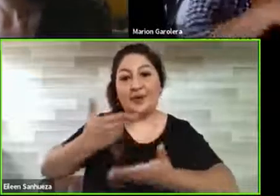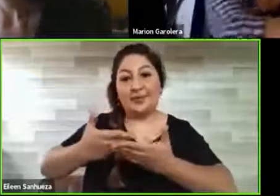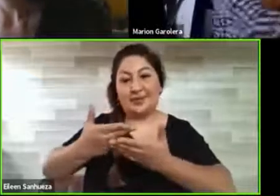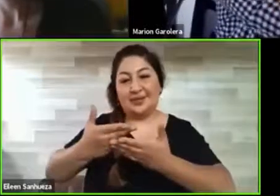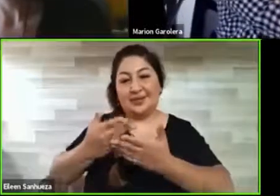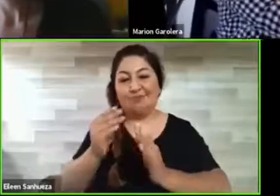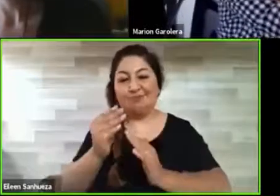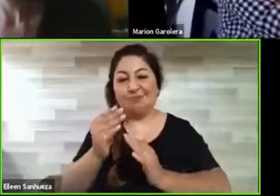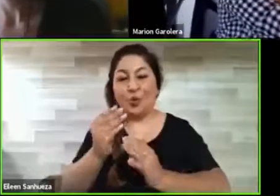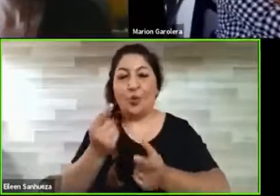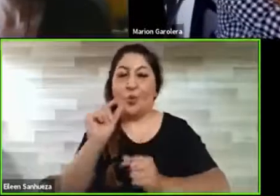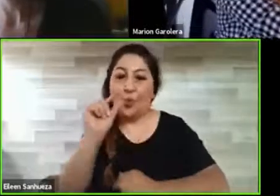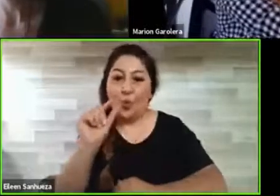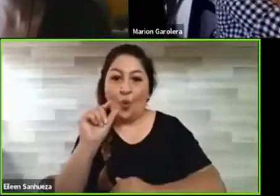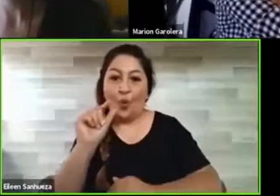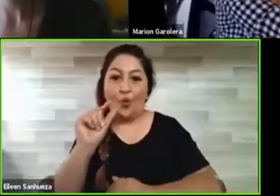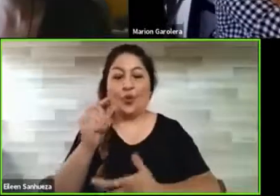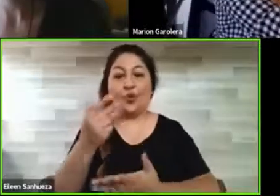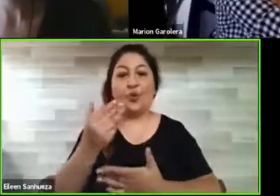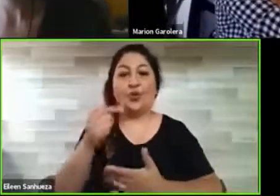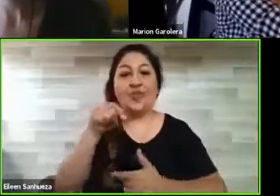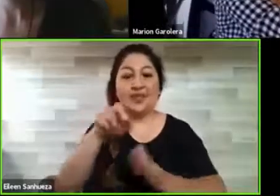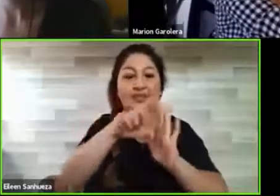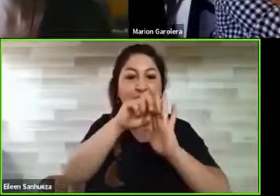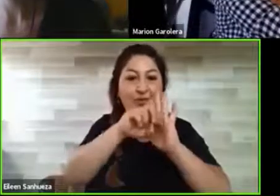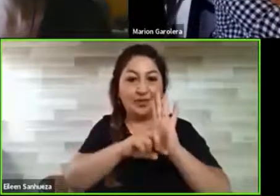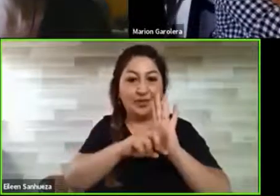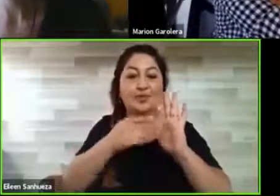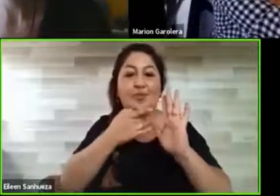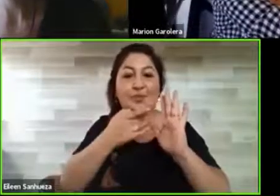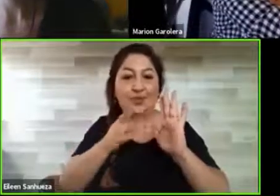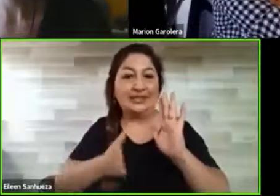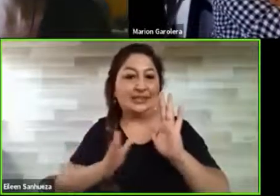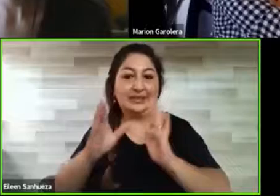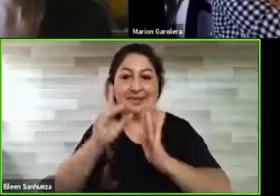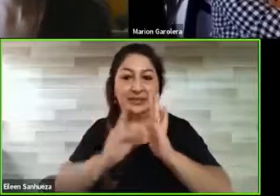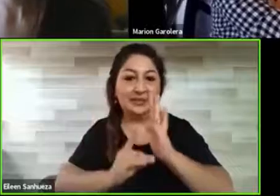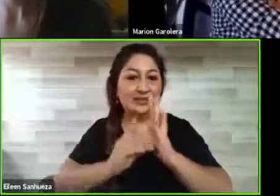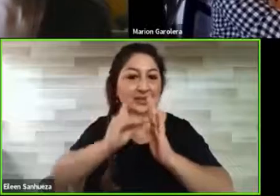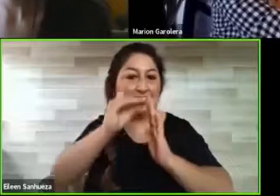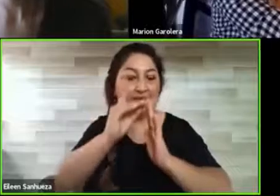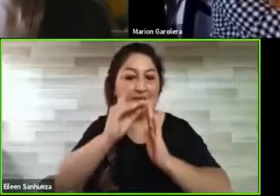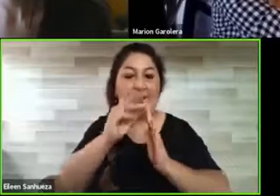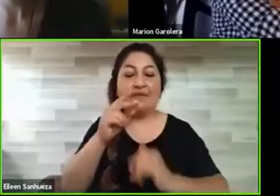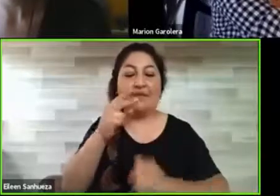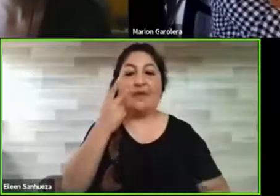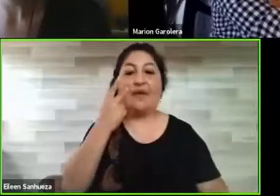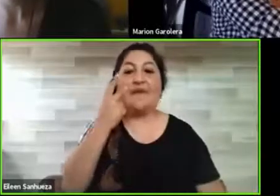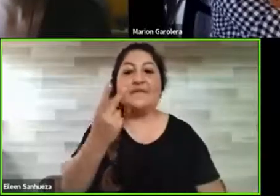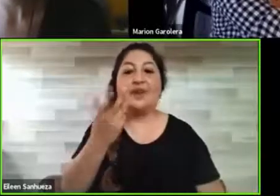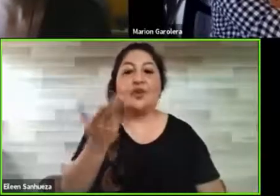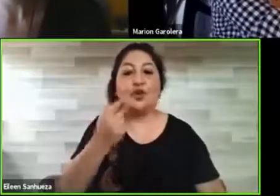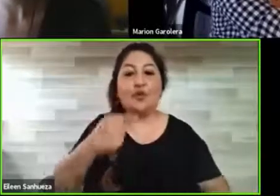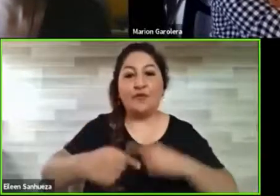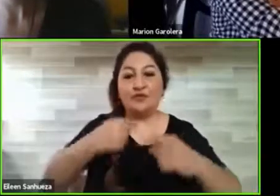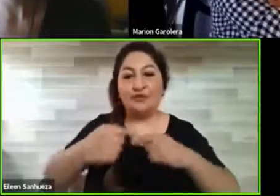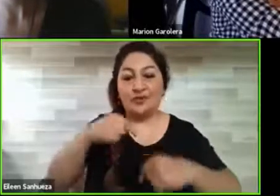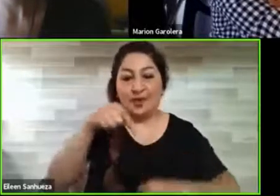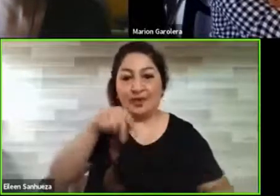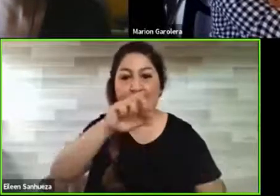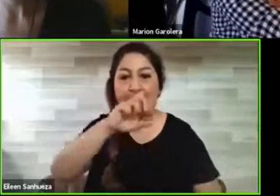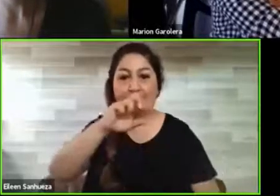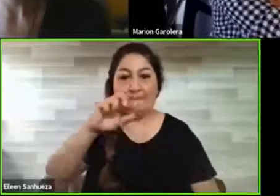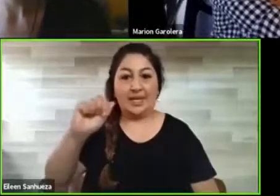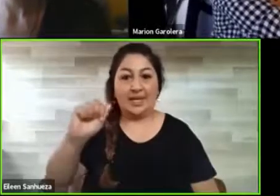proyecto aún en desarrollo, así que vamos a ver a grandes rasgos cómo funciona esta aplicación.